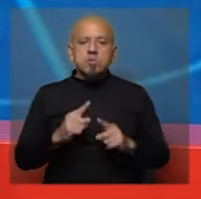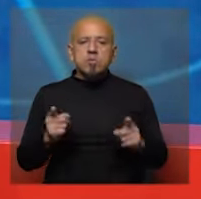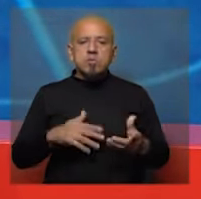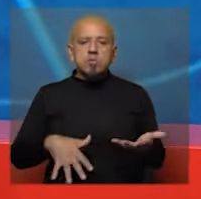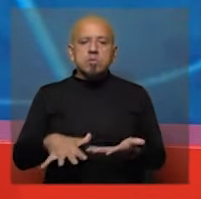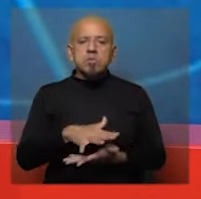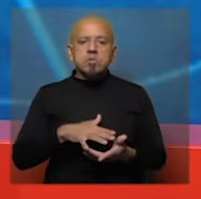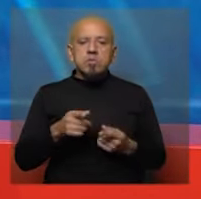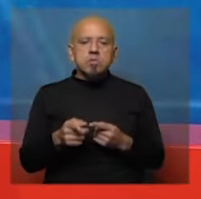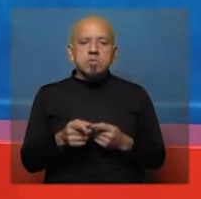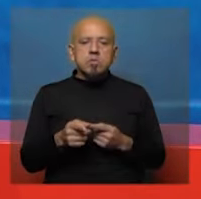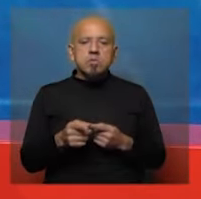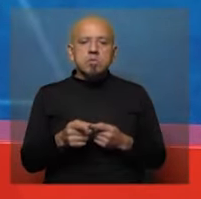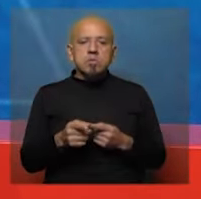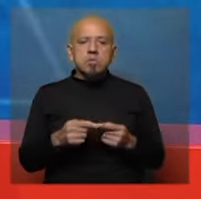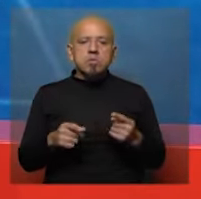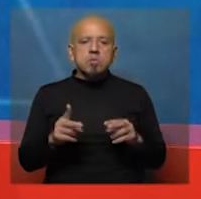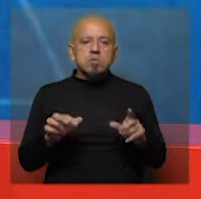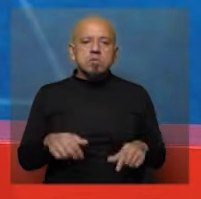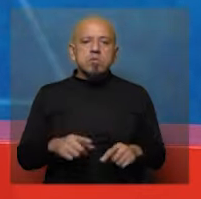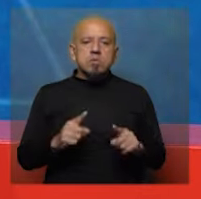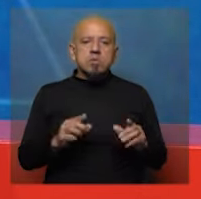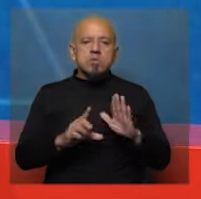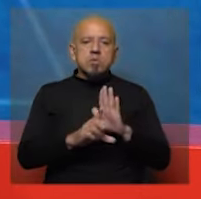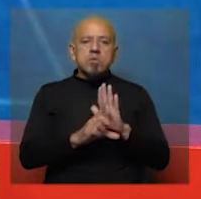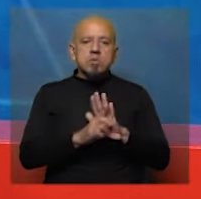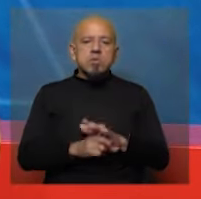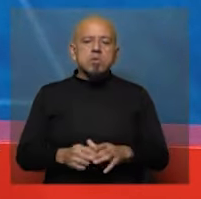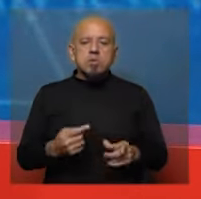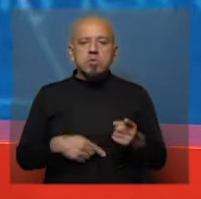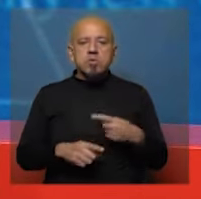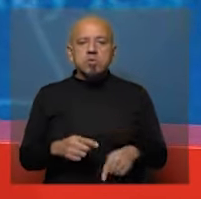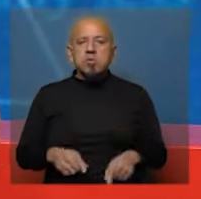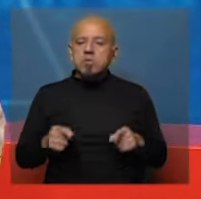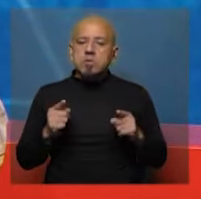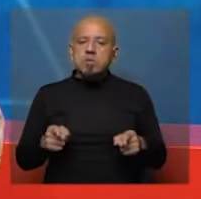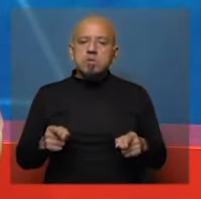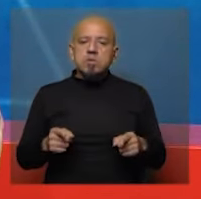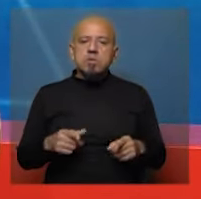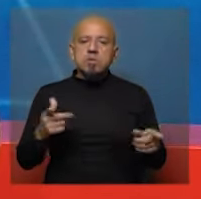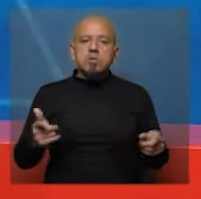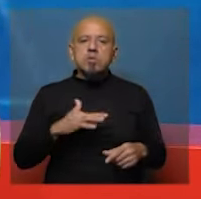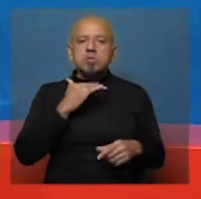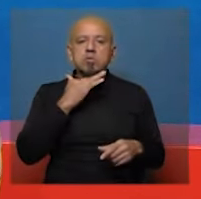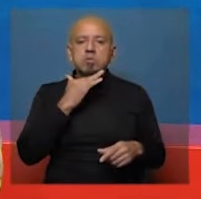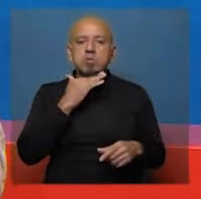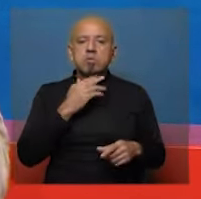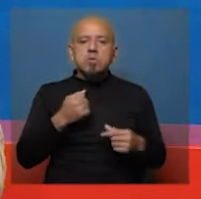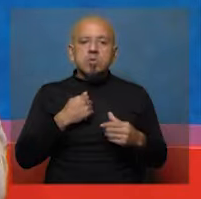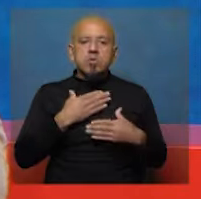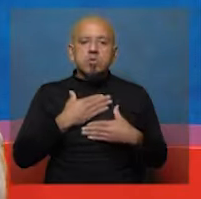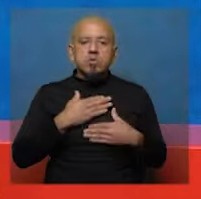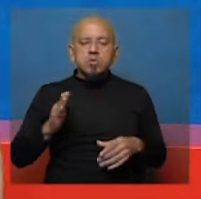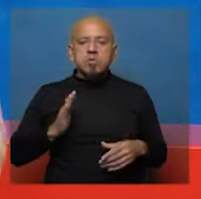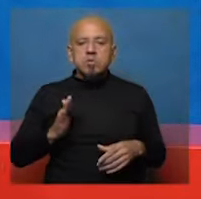situaciones de de aborto ilegal digamos no Entonces me parece que ahí es una trampa que en la que nosotras las